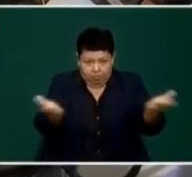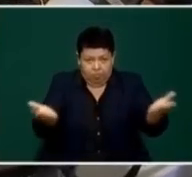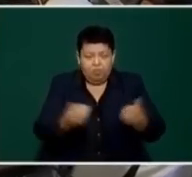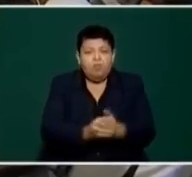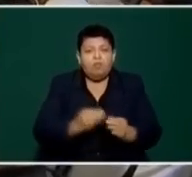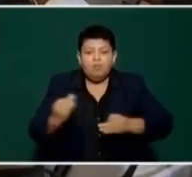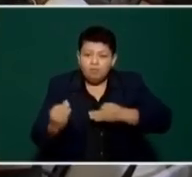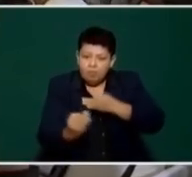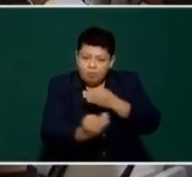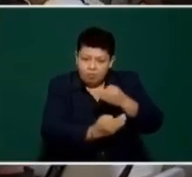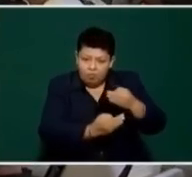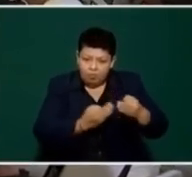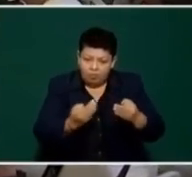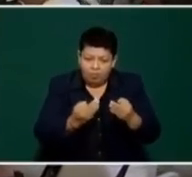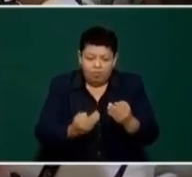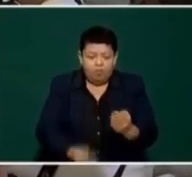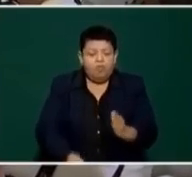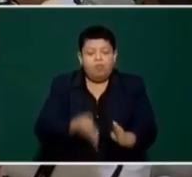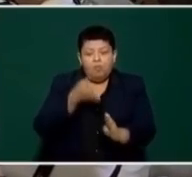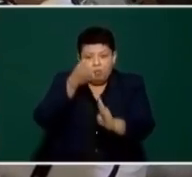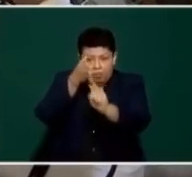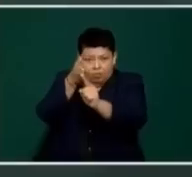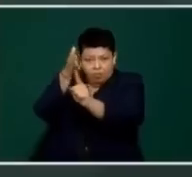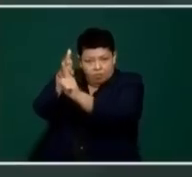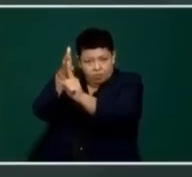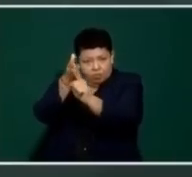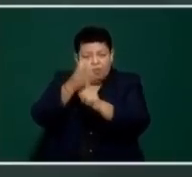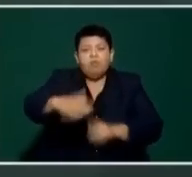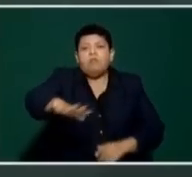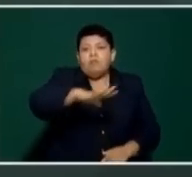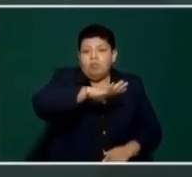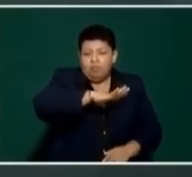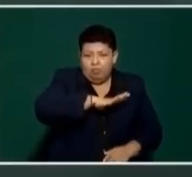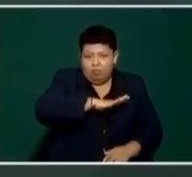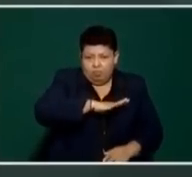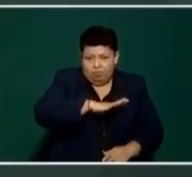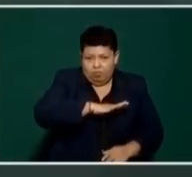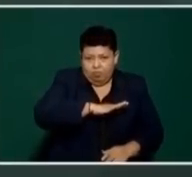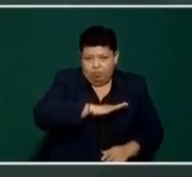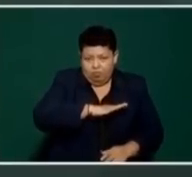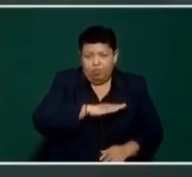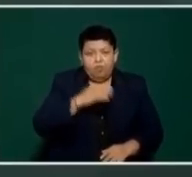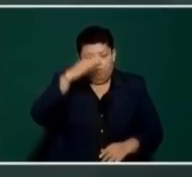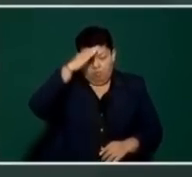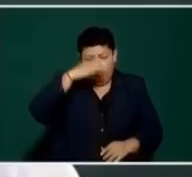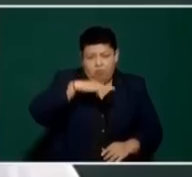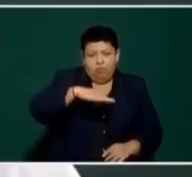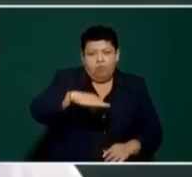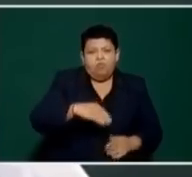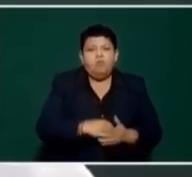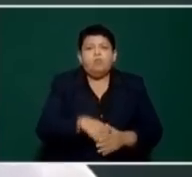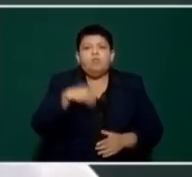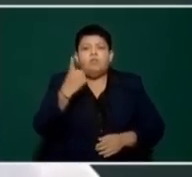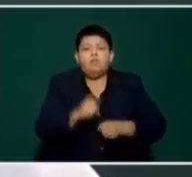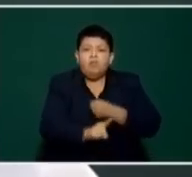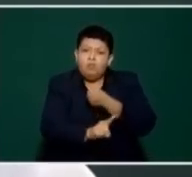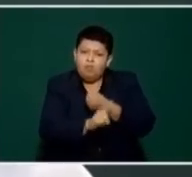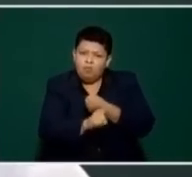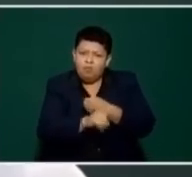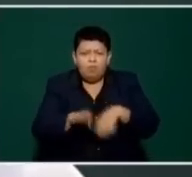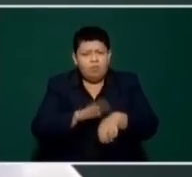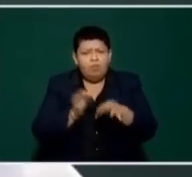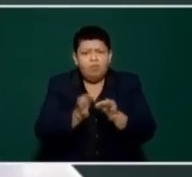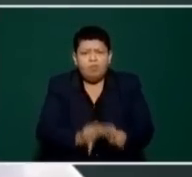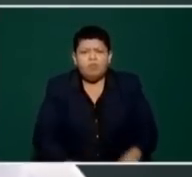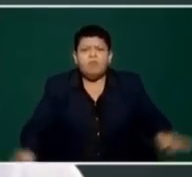toda la estrategia que en este nivel tenemos. Como ustedes saben, uno de los problemas más importantes